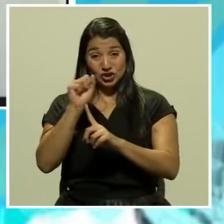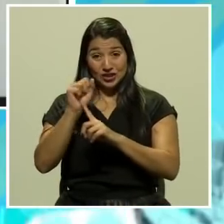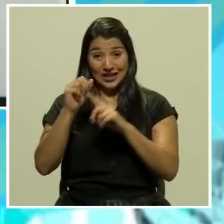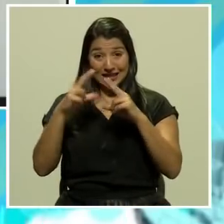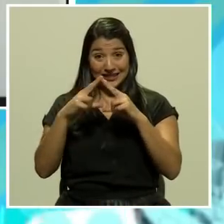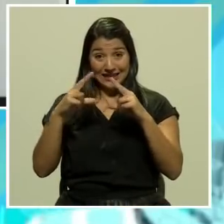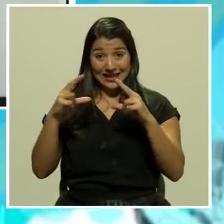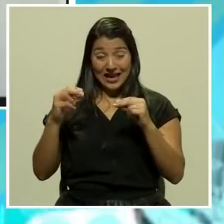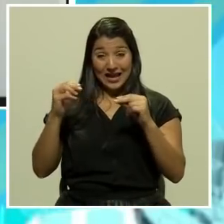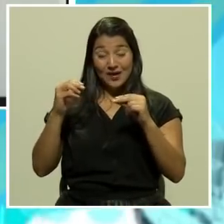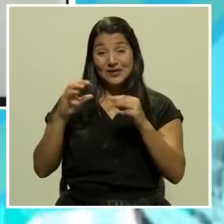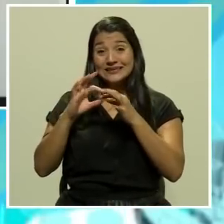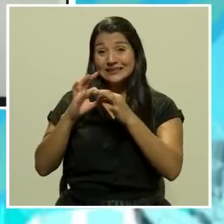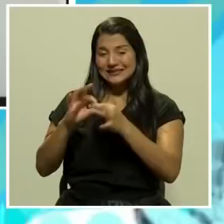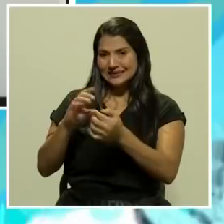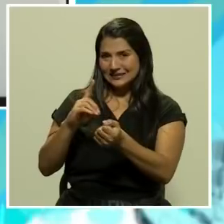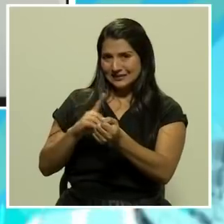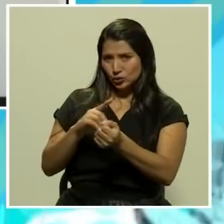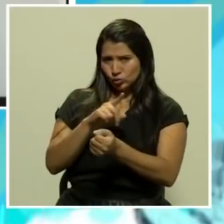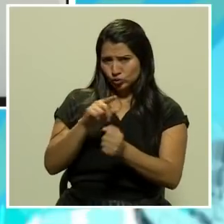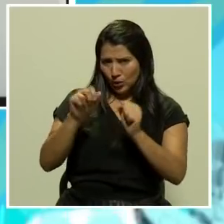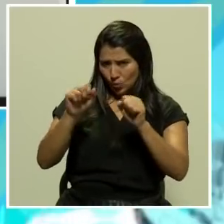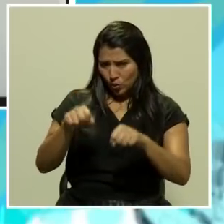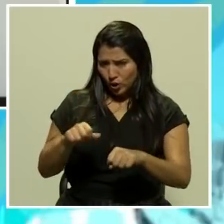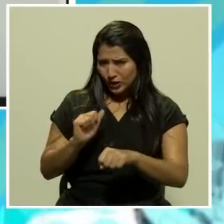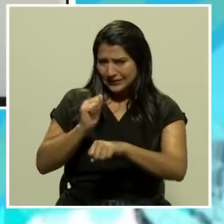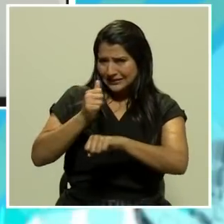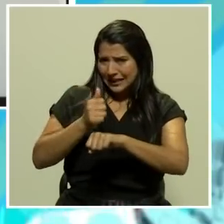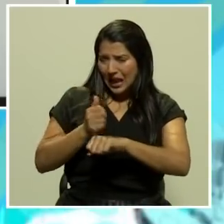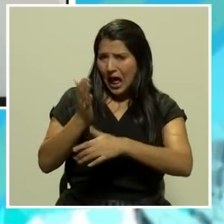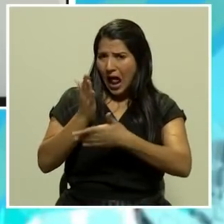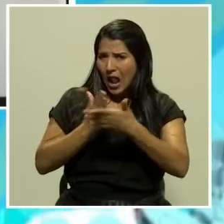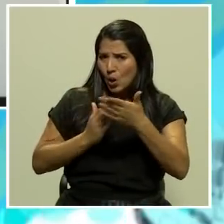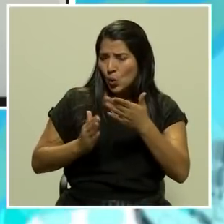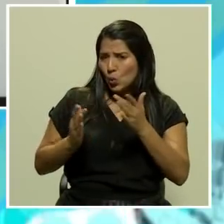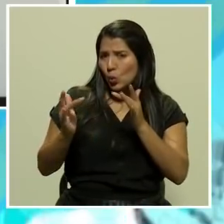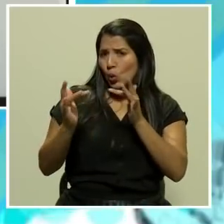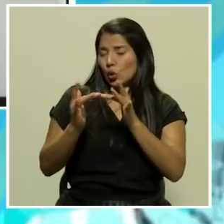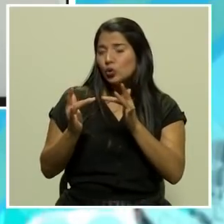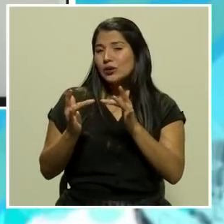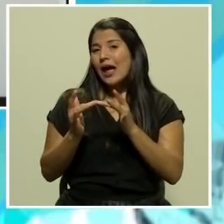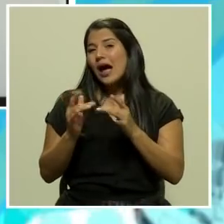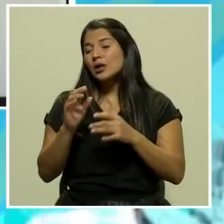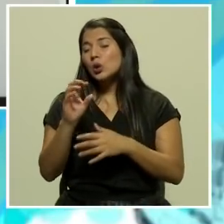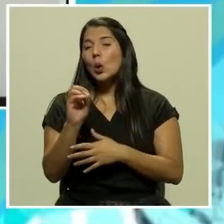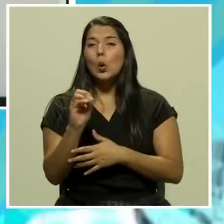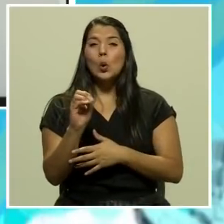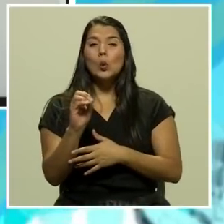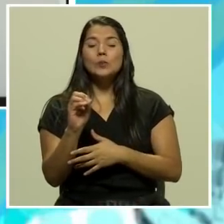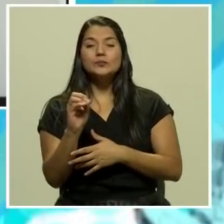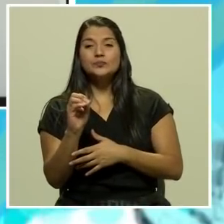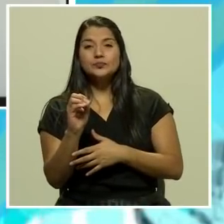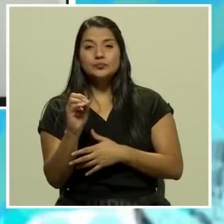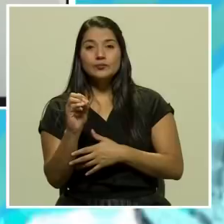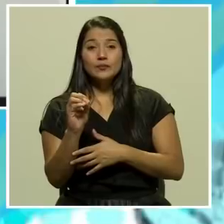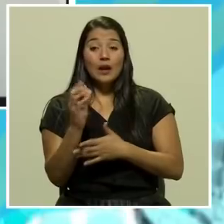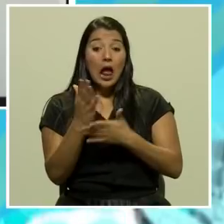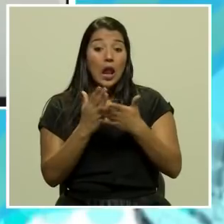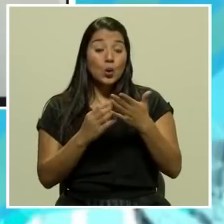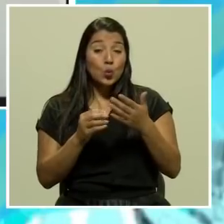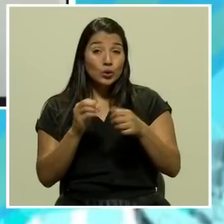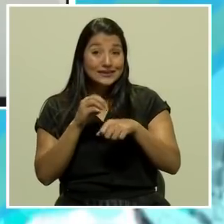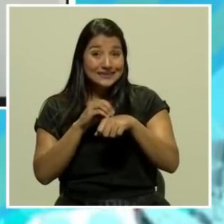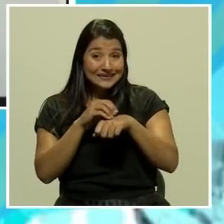Medicina, ¿han podido establecer algún tipo de contacto y de